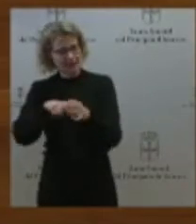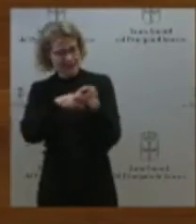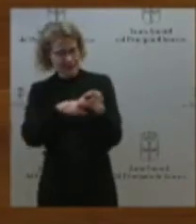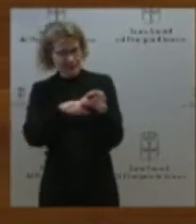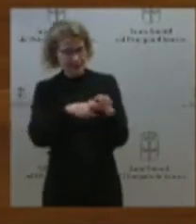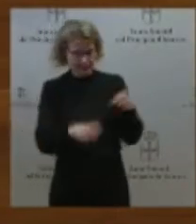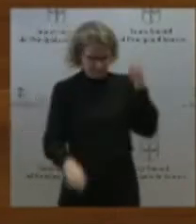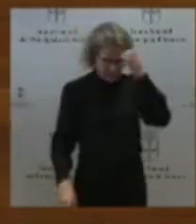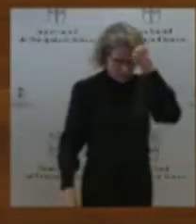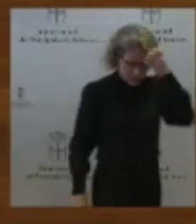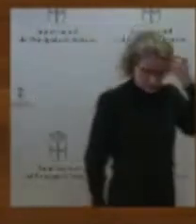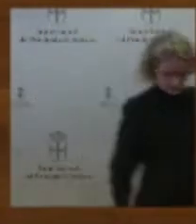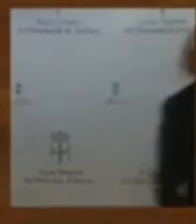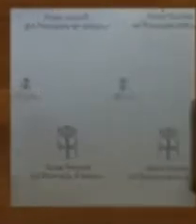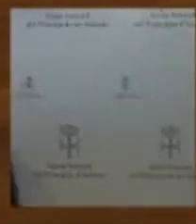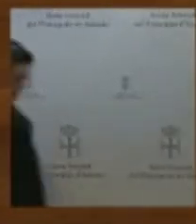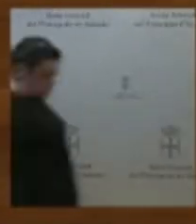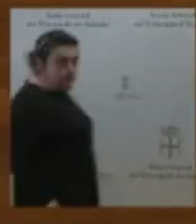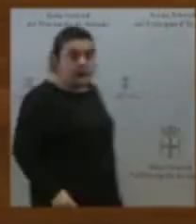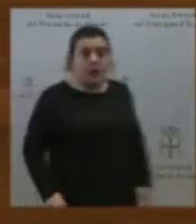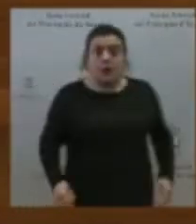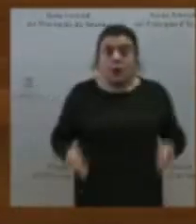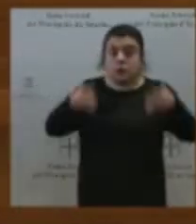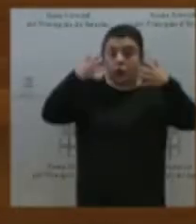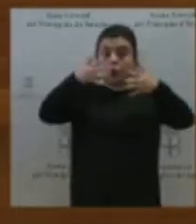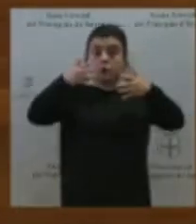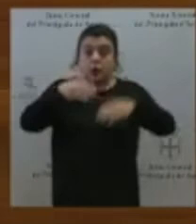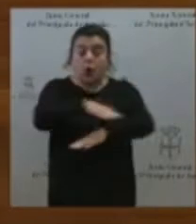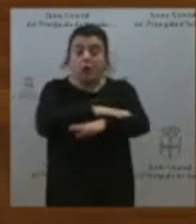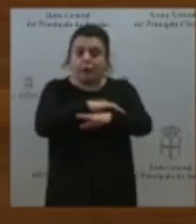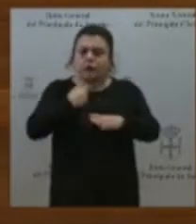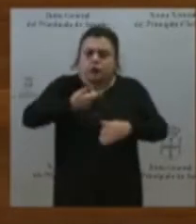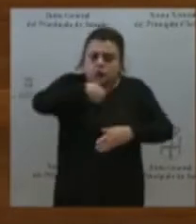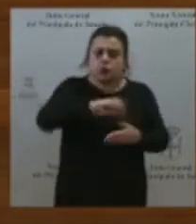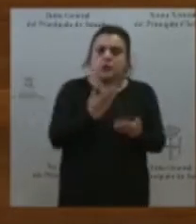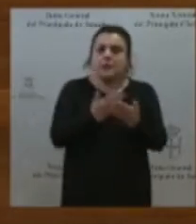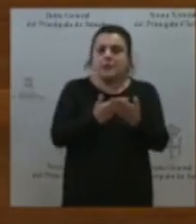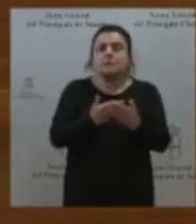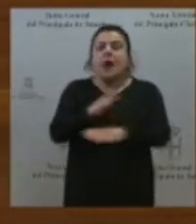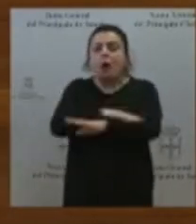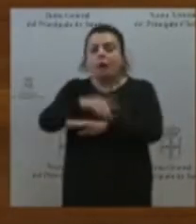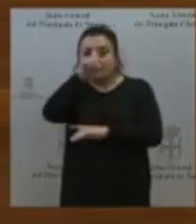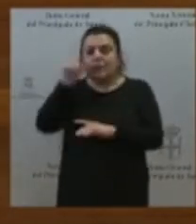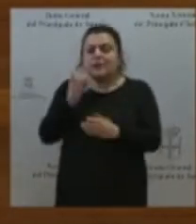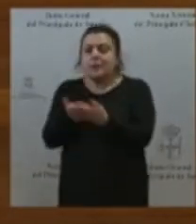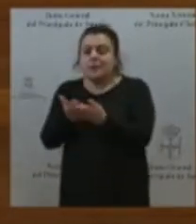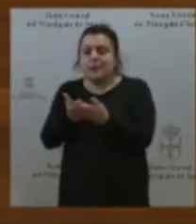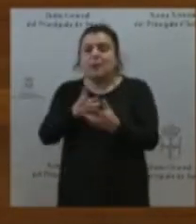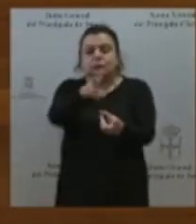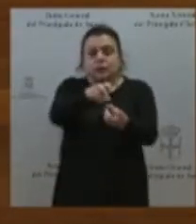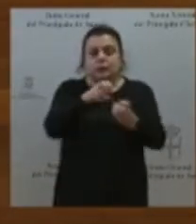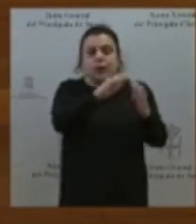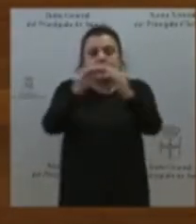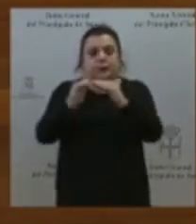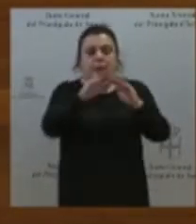al Gobierno central para que impulse una armonización fiscal en el conjunto del Estado y establezca medidas efectivas frente a la evasión y la